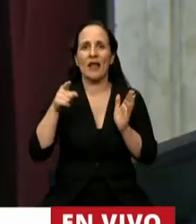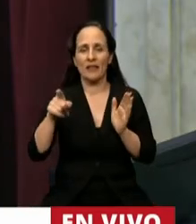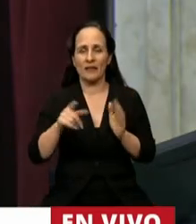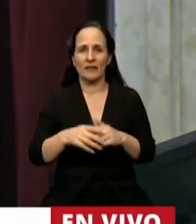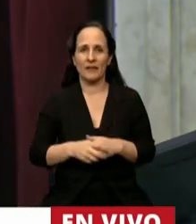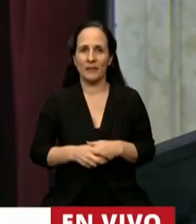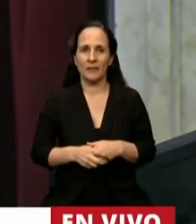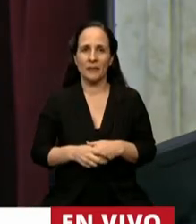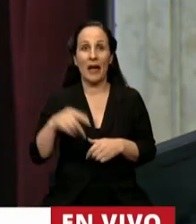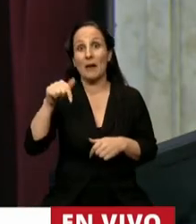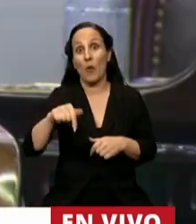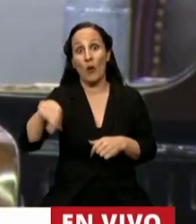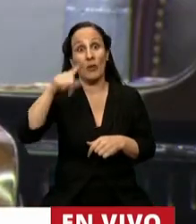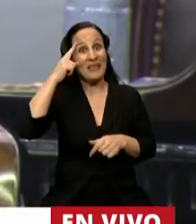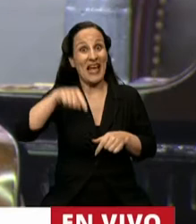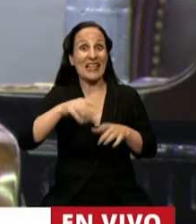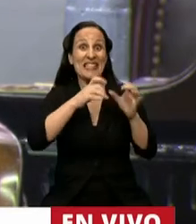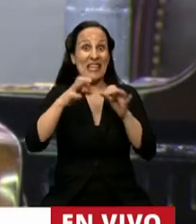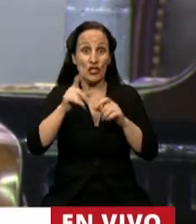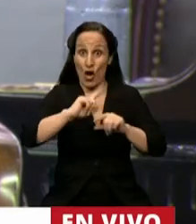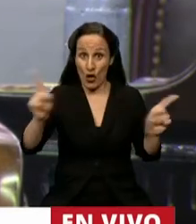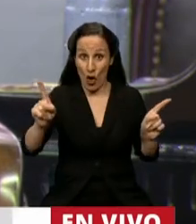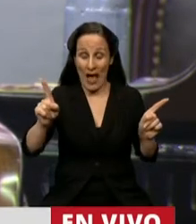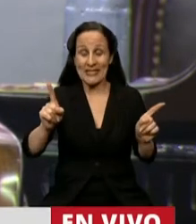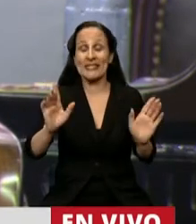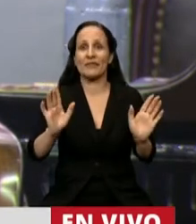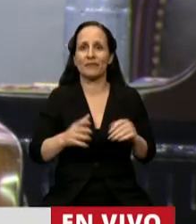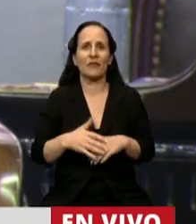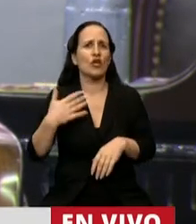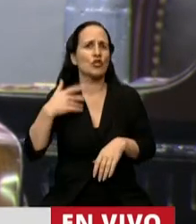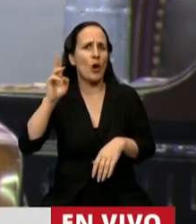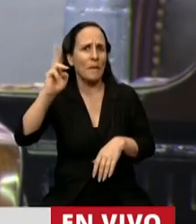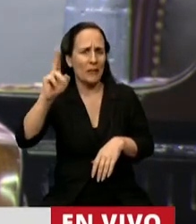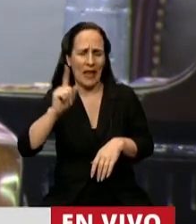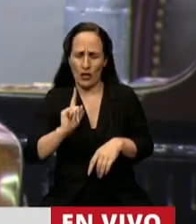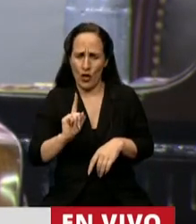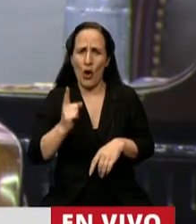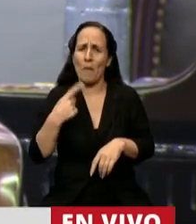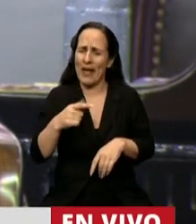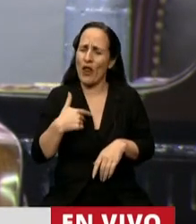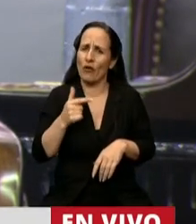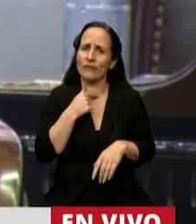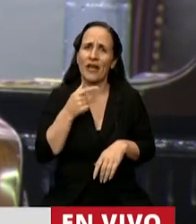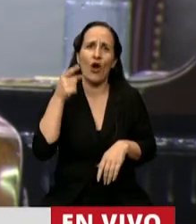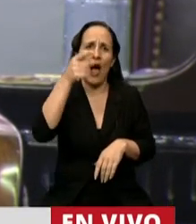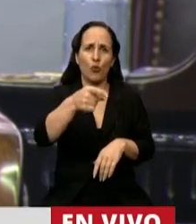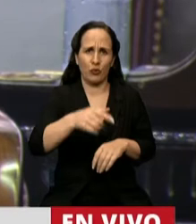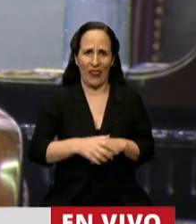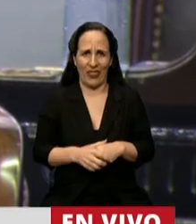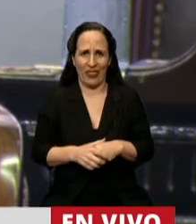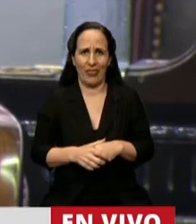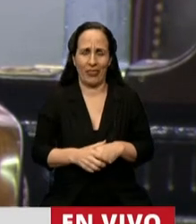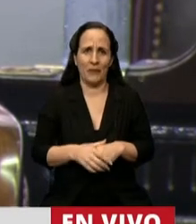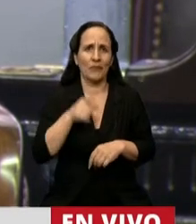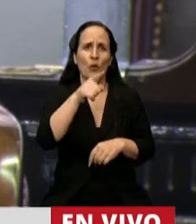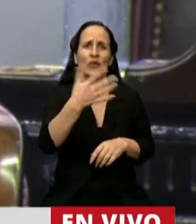sesión. Mire, señora presidenta, yo no soy de hacer cuestiones de privilegio, pero le quiero hacer una cuestión de privilegio a usted, porque usted tiene que manejar